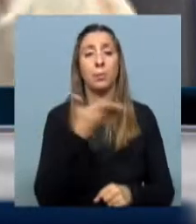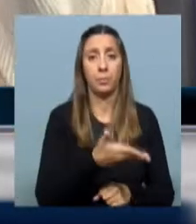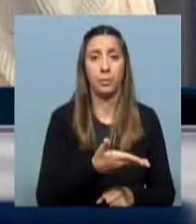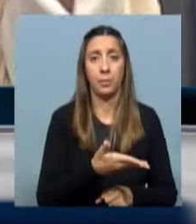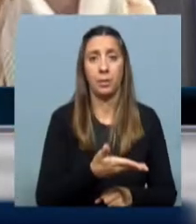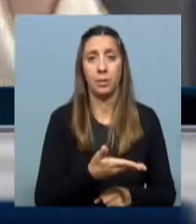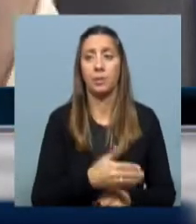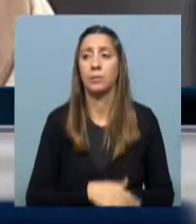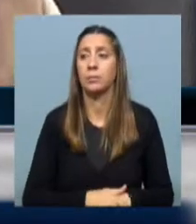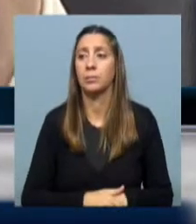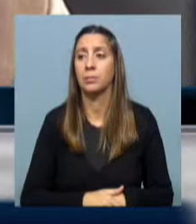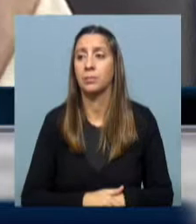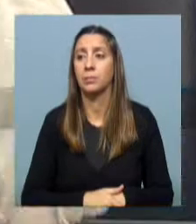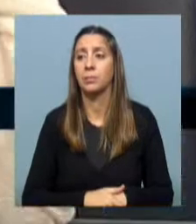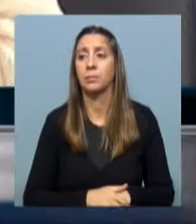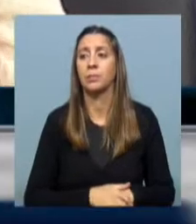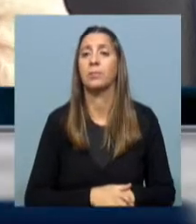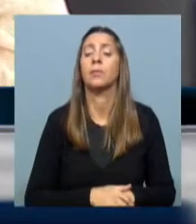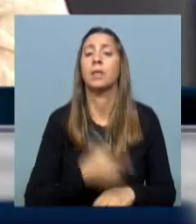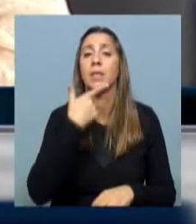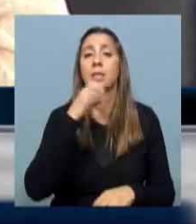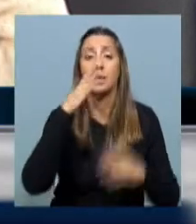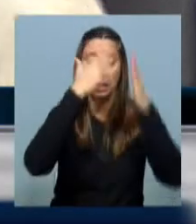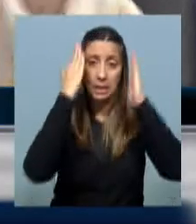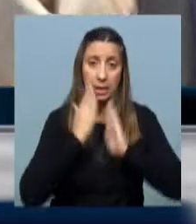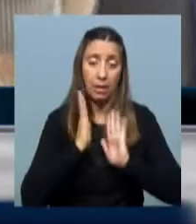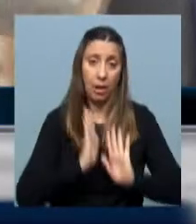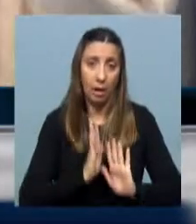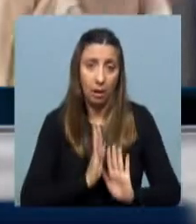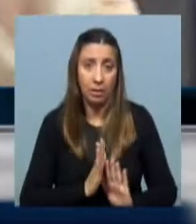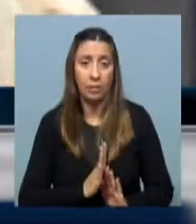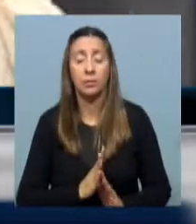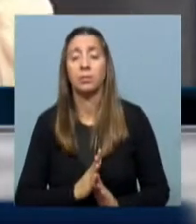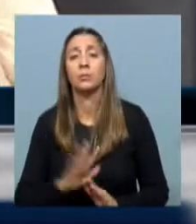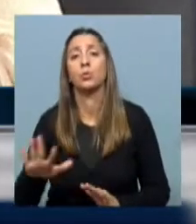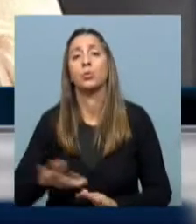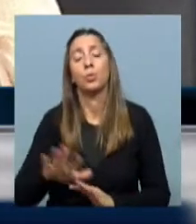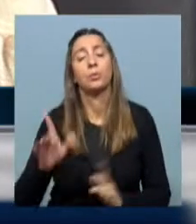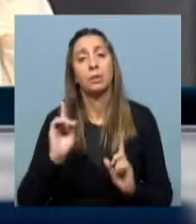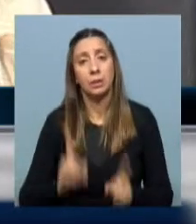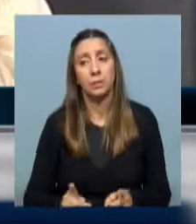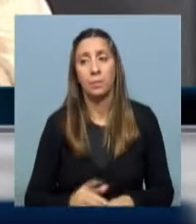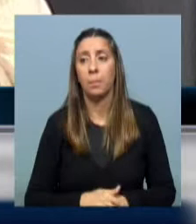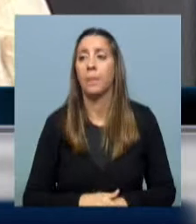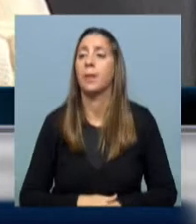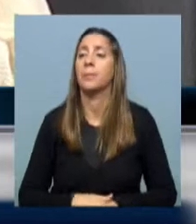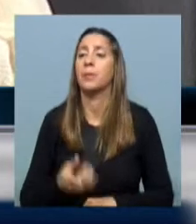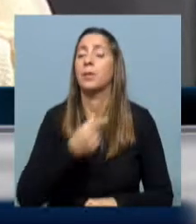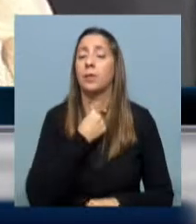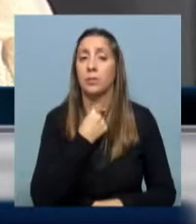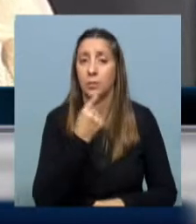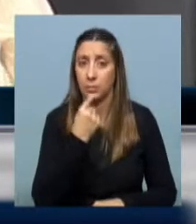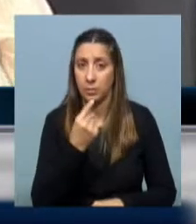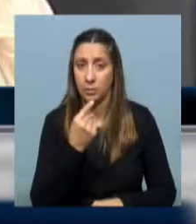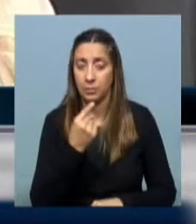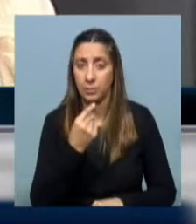era para basarlo en el aeropuerto de Santa Rosa del Conlara, porque entonces teníamos cubierto toda esa zona también. Porque quiero